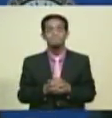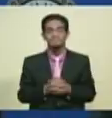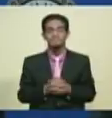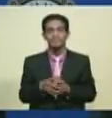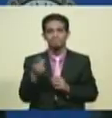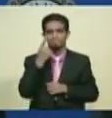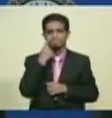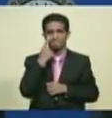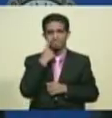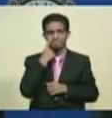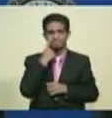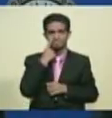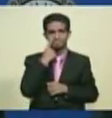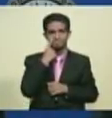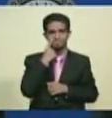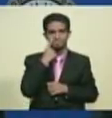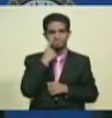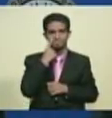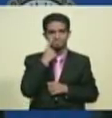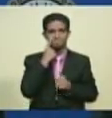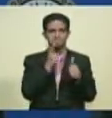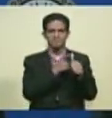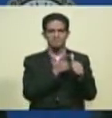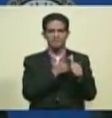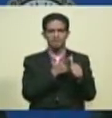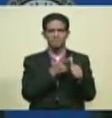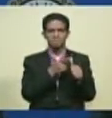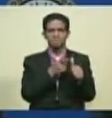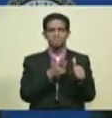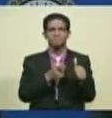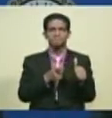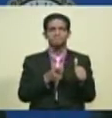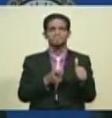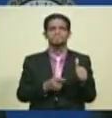Fíjate, en primer lugar,